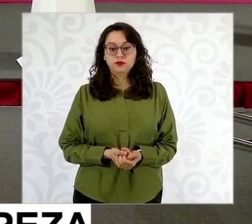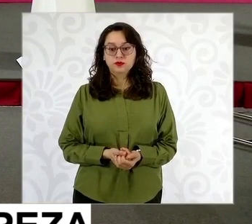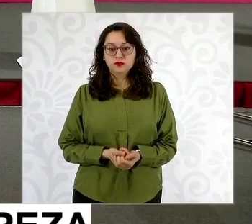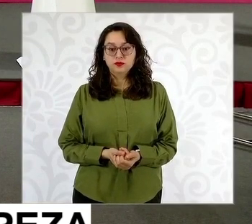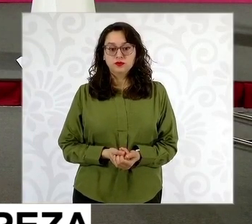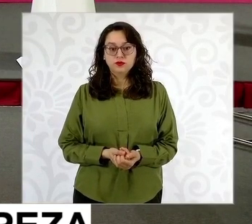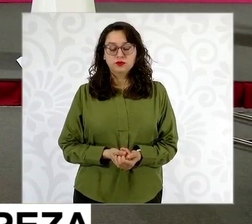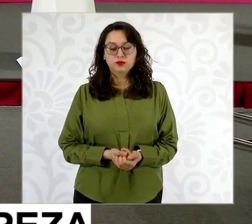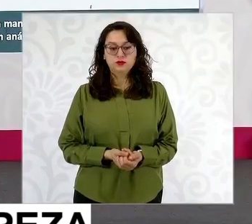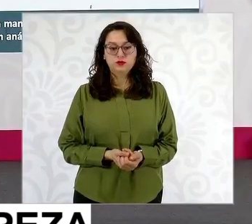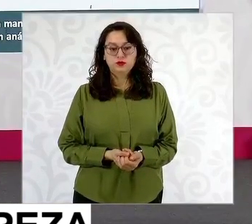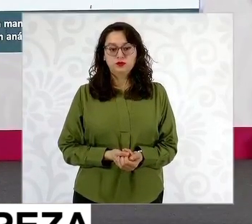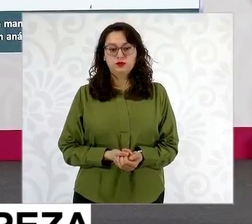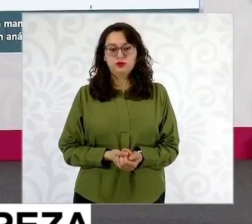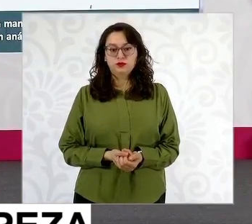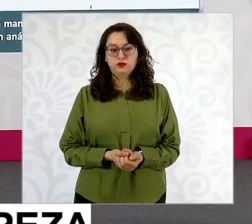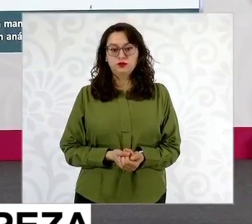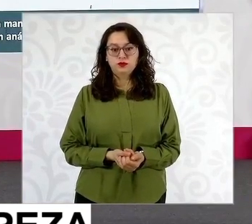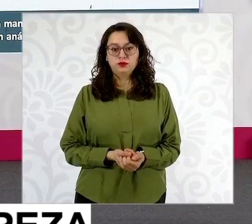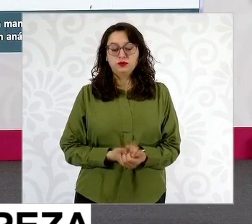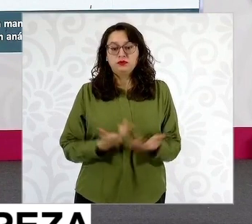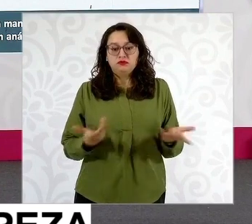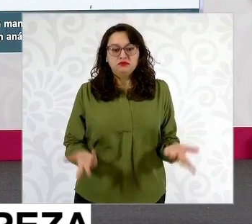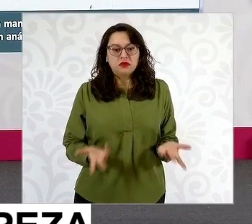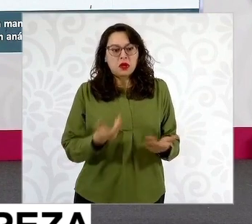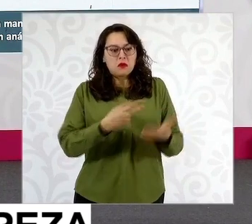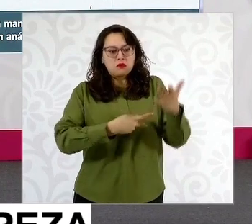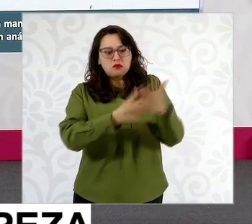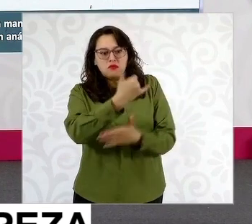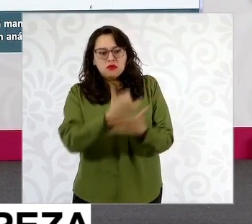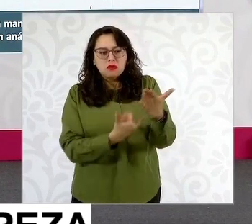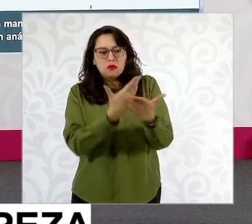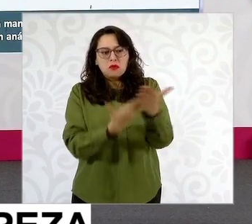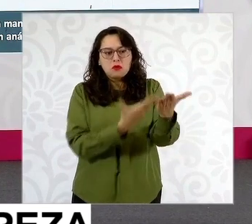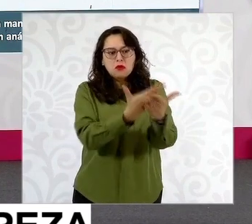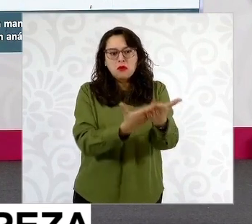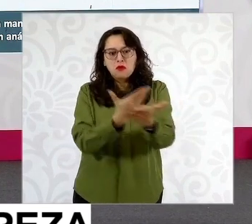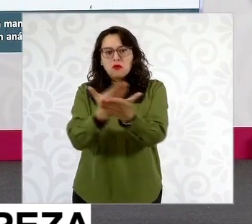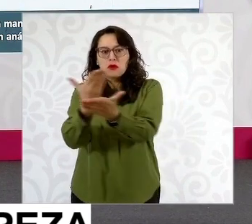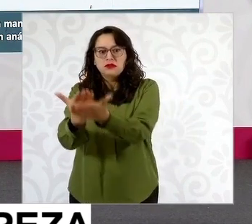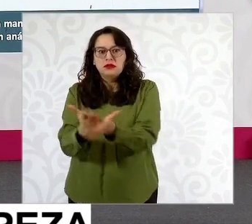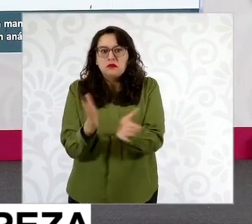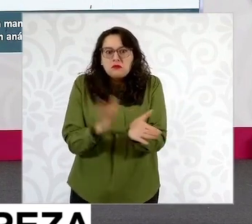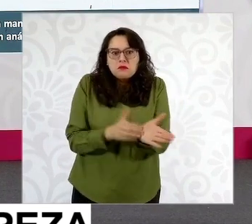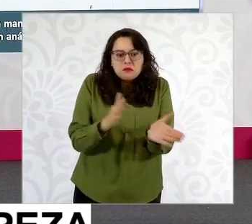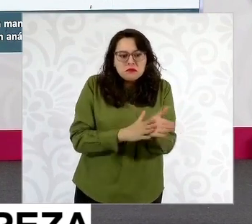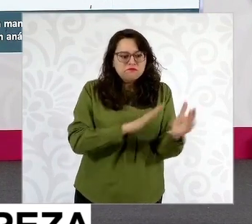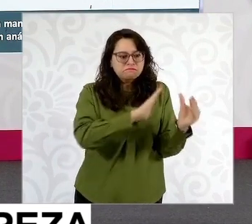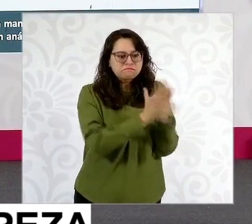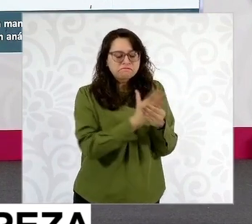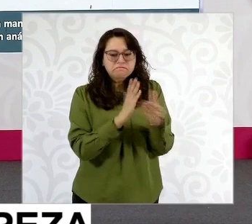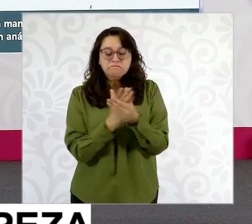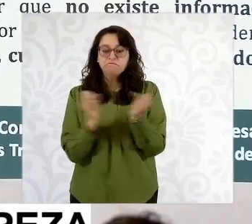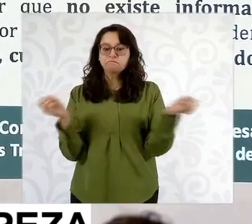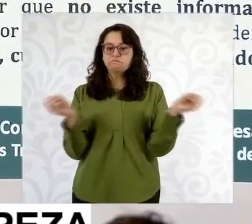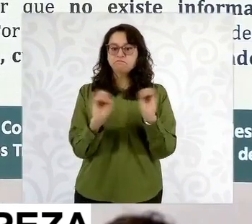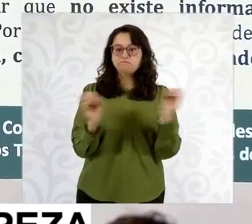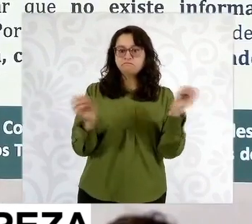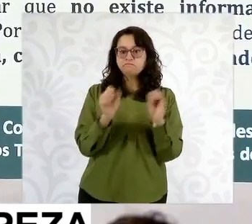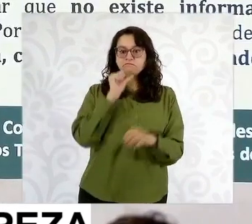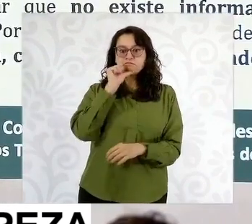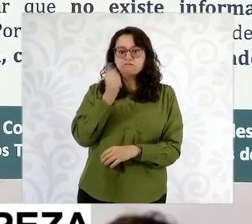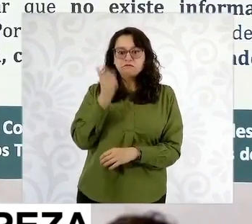No tenemos información documental de qué proyectos se presentaron a ese subcomité y por lo tanto no es